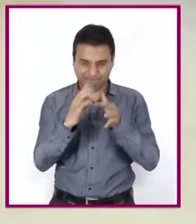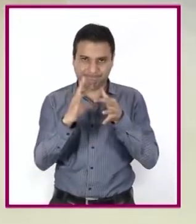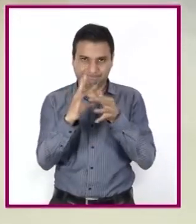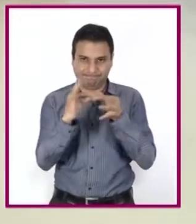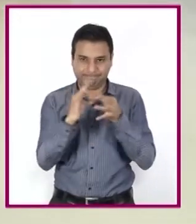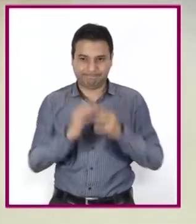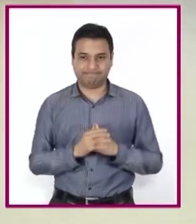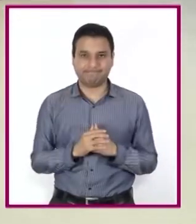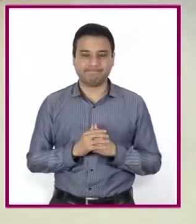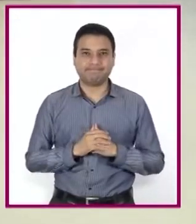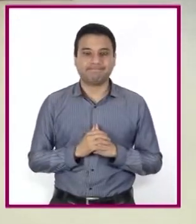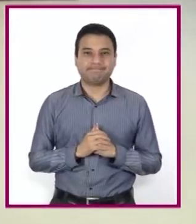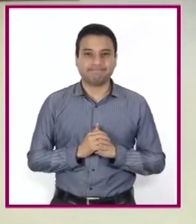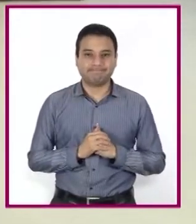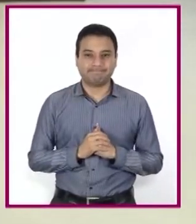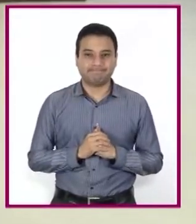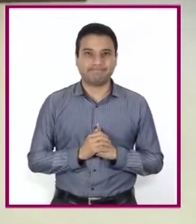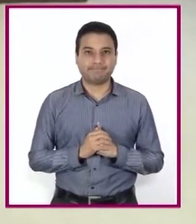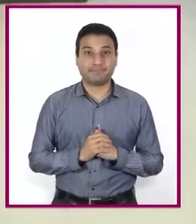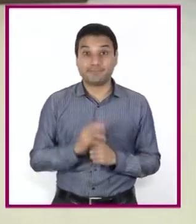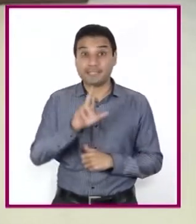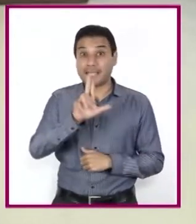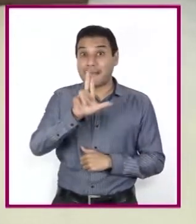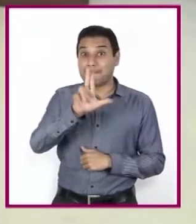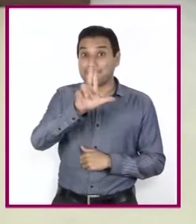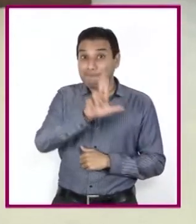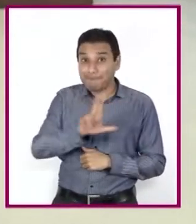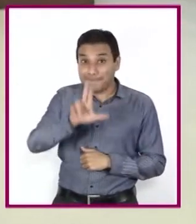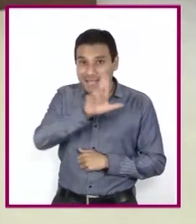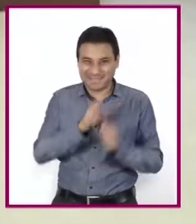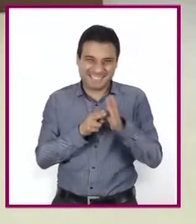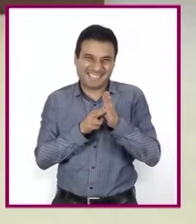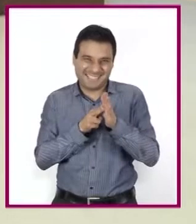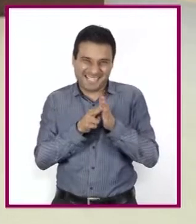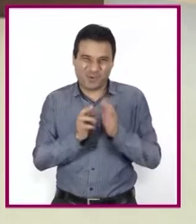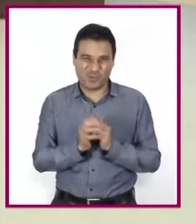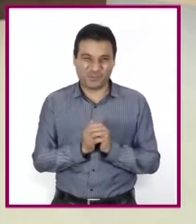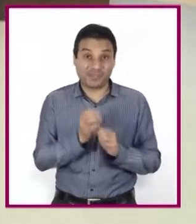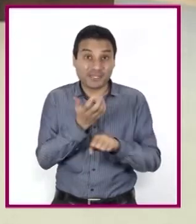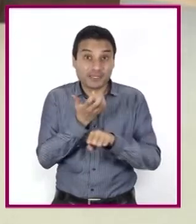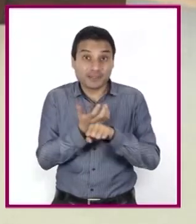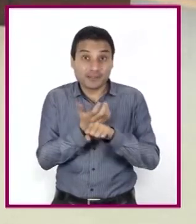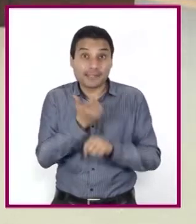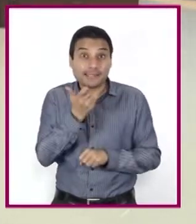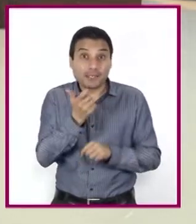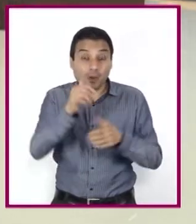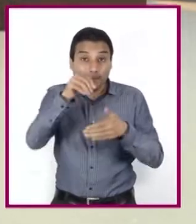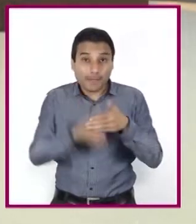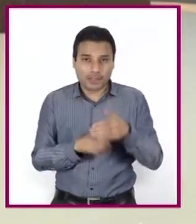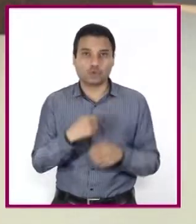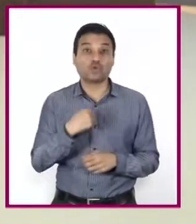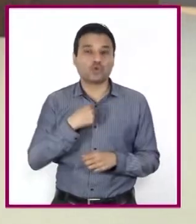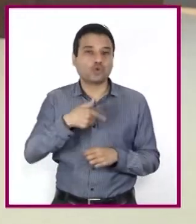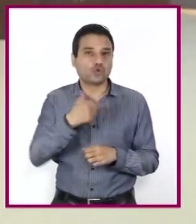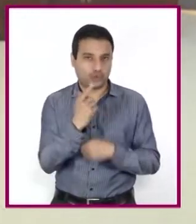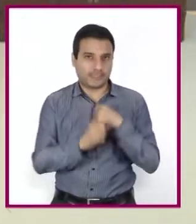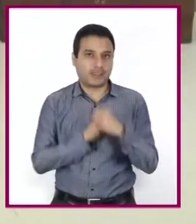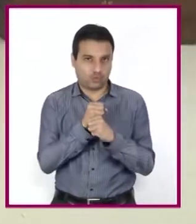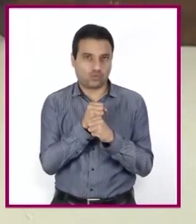produjo el histórico Martes Negro en la Bolsa Norteamericana, yo había cumplido los 12